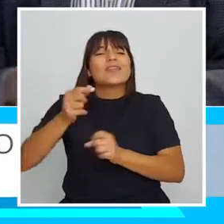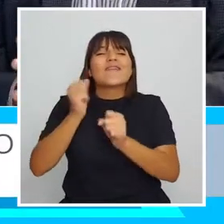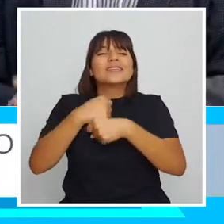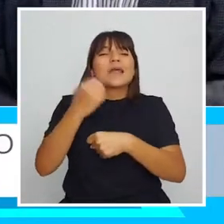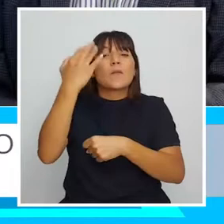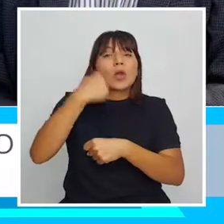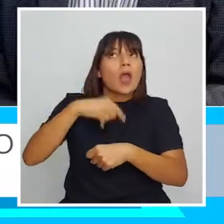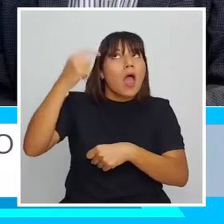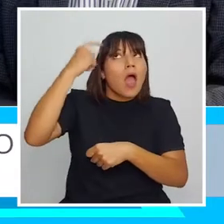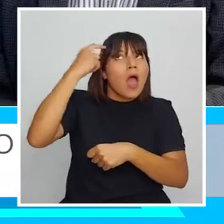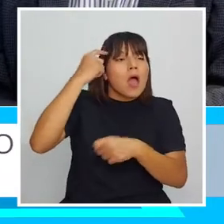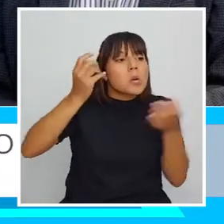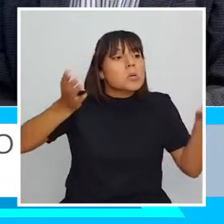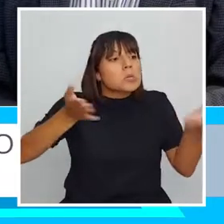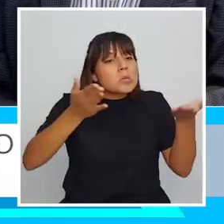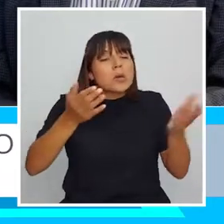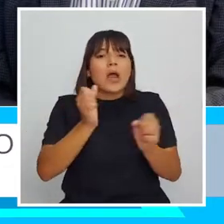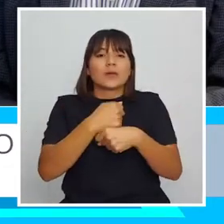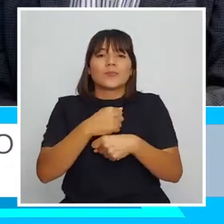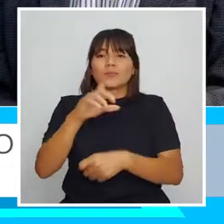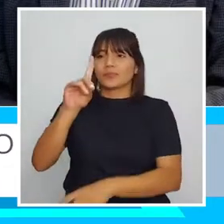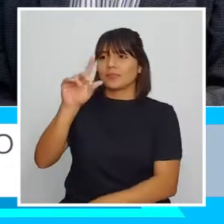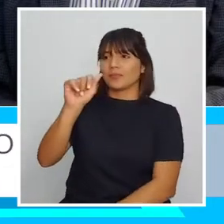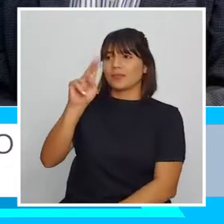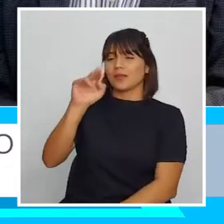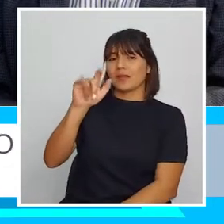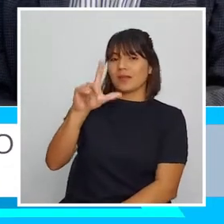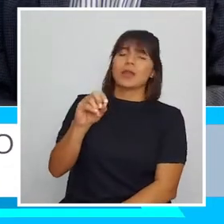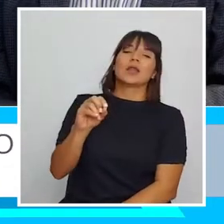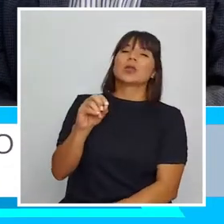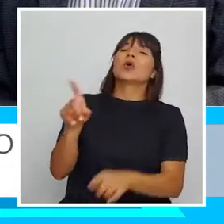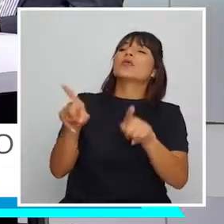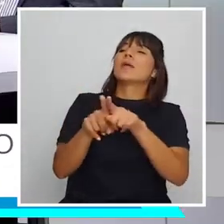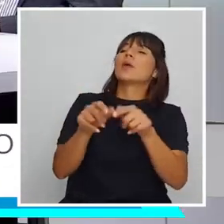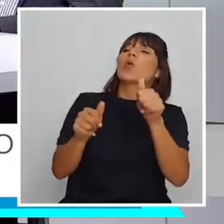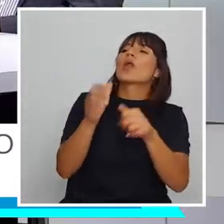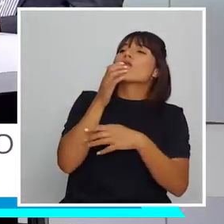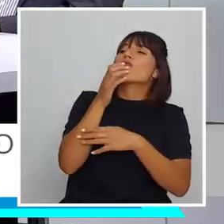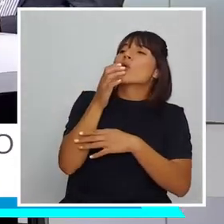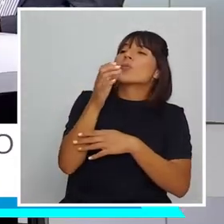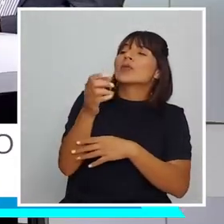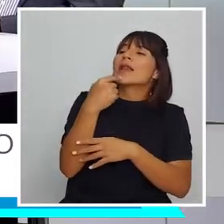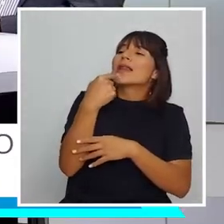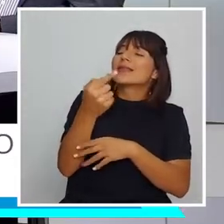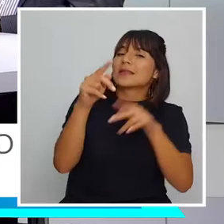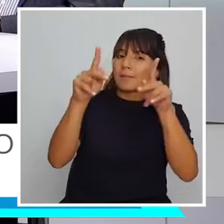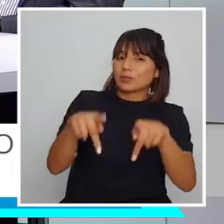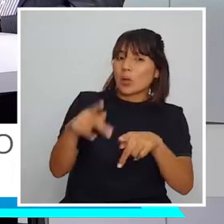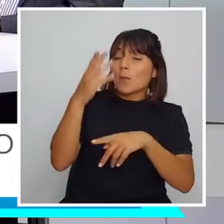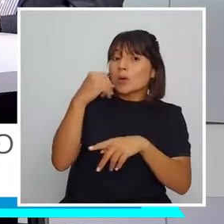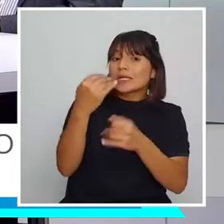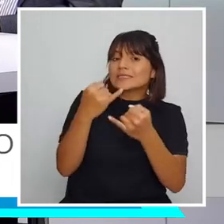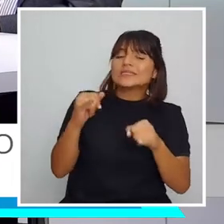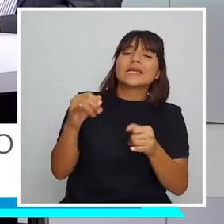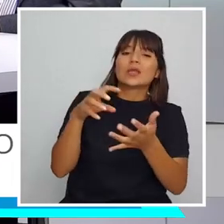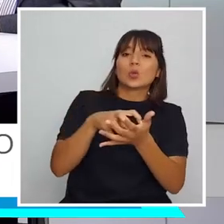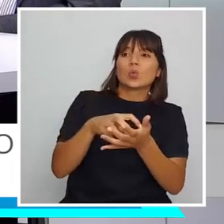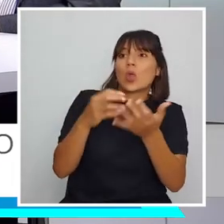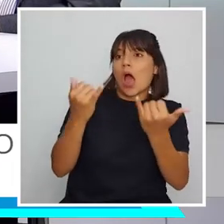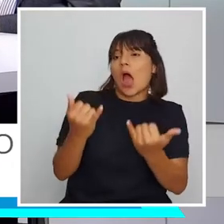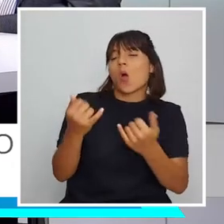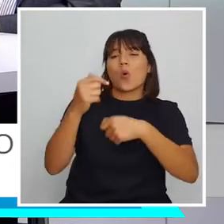empujando a uno a hacerlo. Don Danilo, también qué recomendaciones le podemos dar a las personas, porque sin duda alguna esta es una